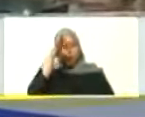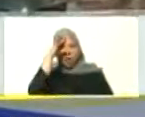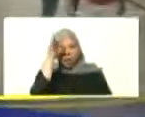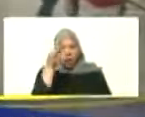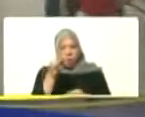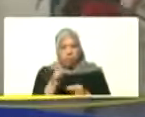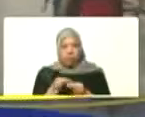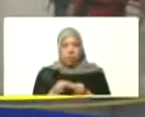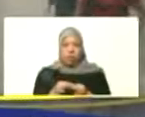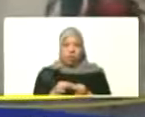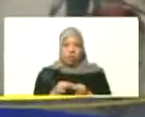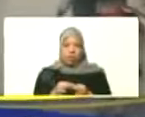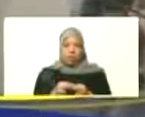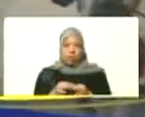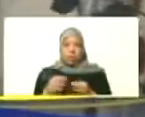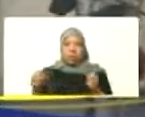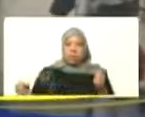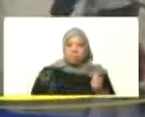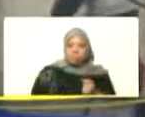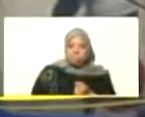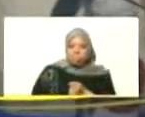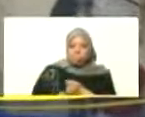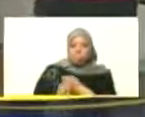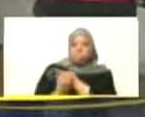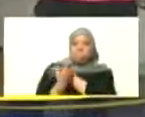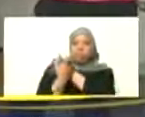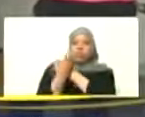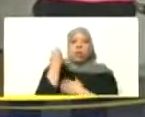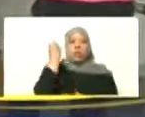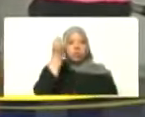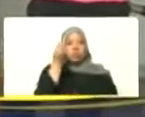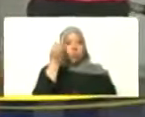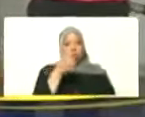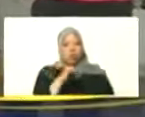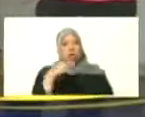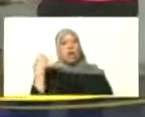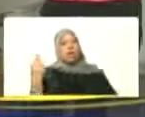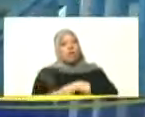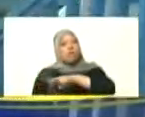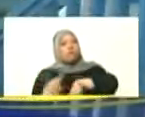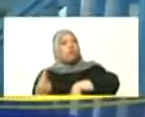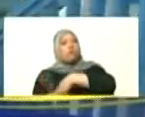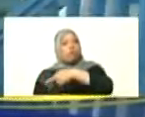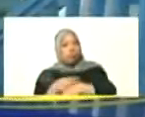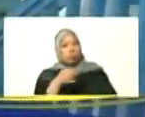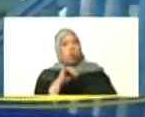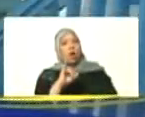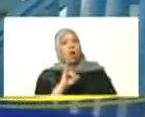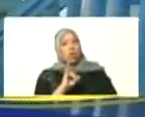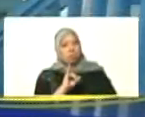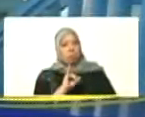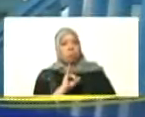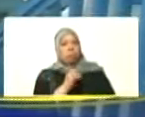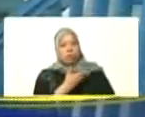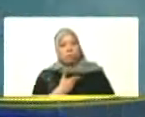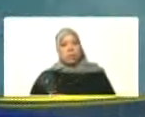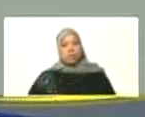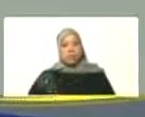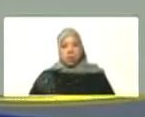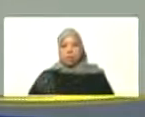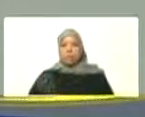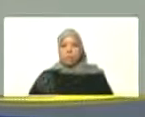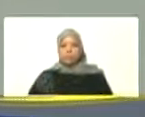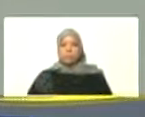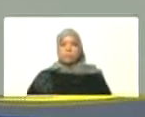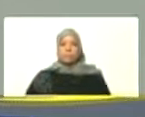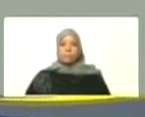y la esperanza, siempre la hemos tenido en nuestra revolución, presidente. Bueno, aquí